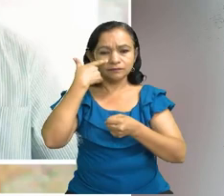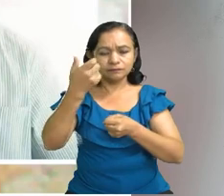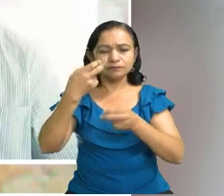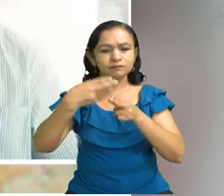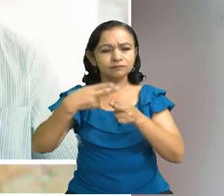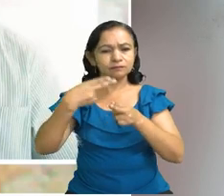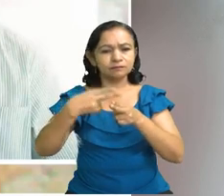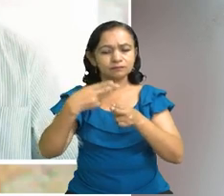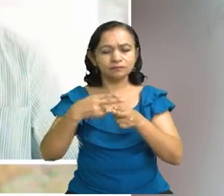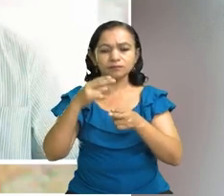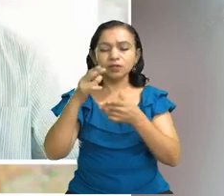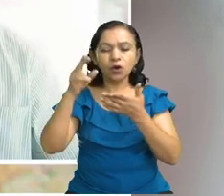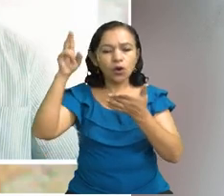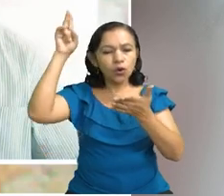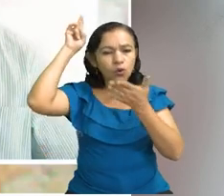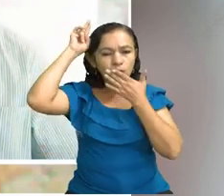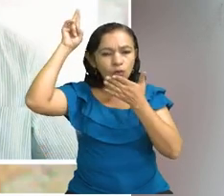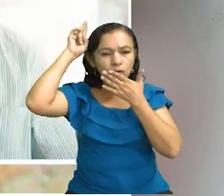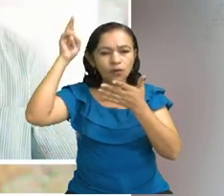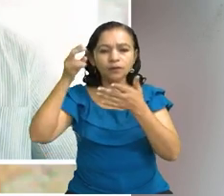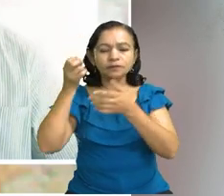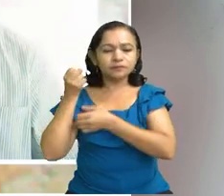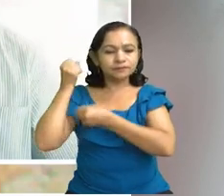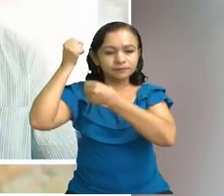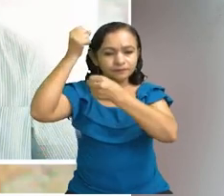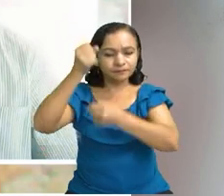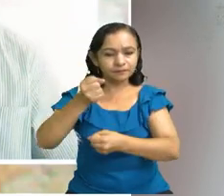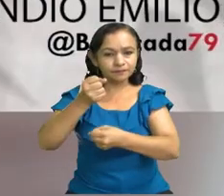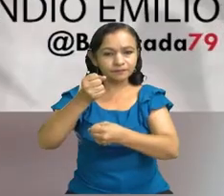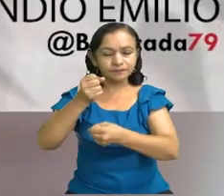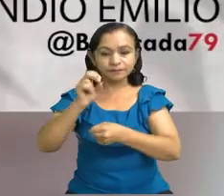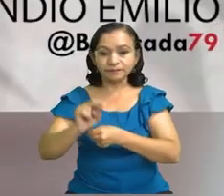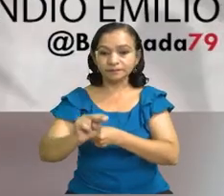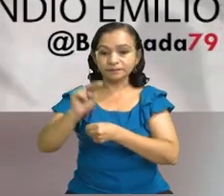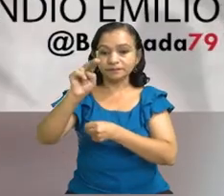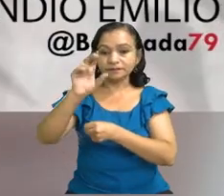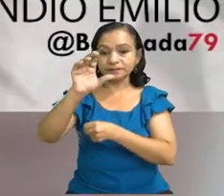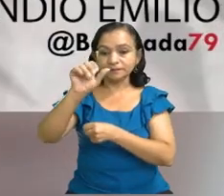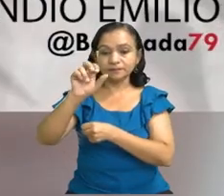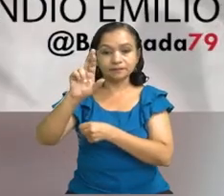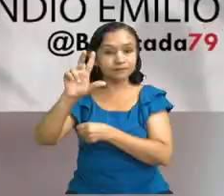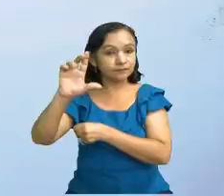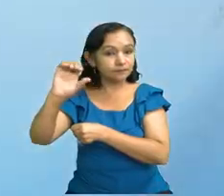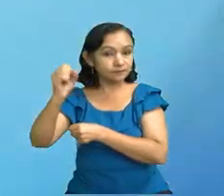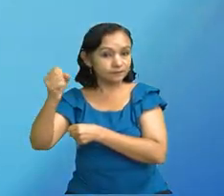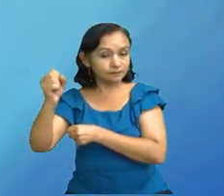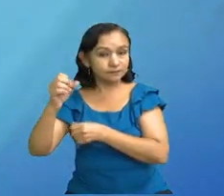seudónimo Indio Emilio, uno de los fundadores del Frente Norte Carlos Fonseca Amador.